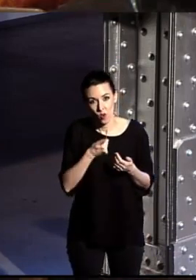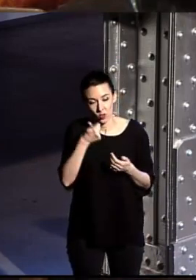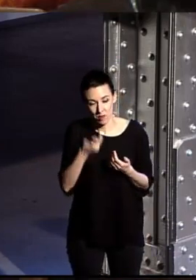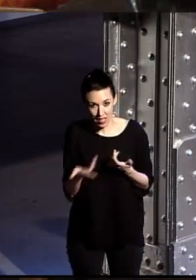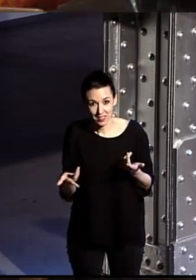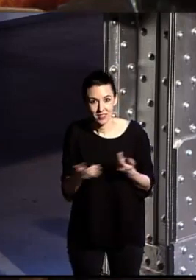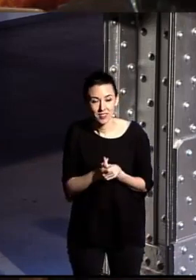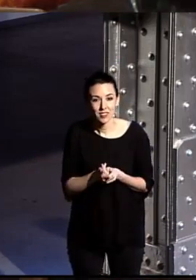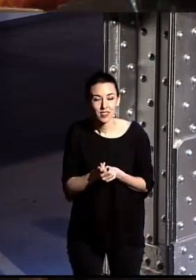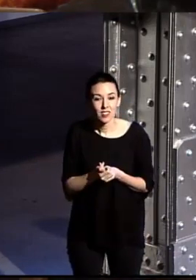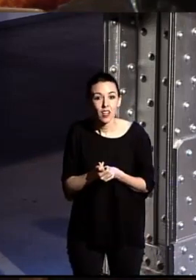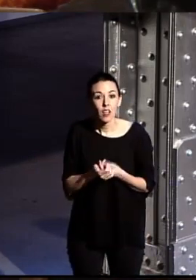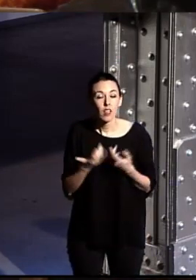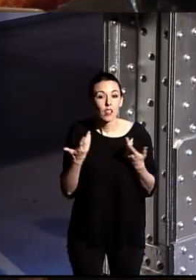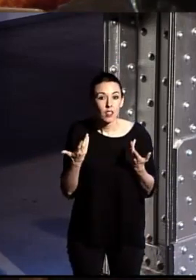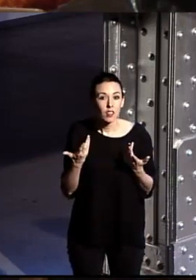fantástico. Y